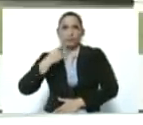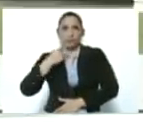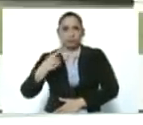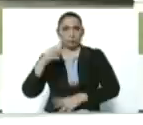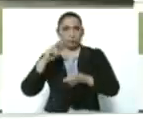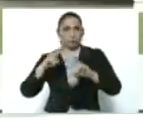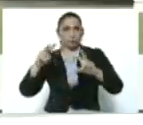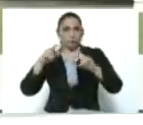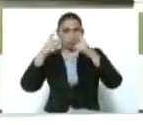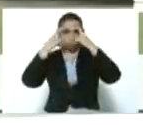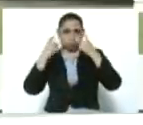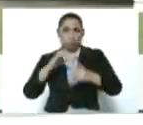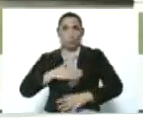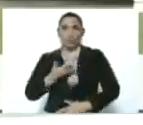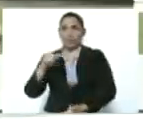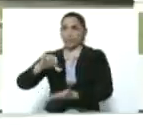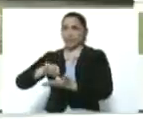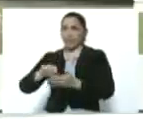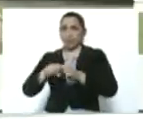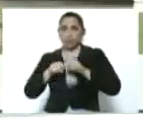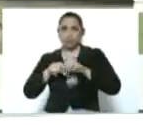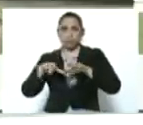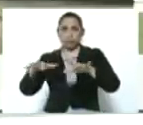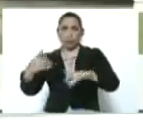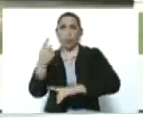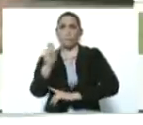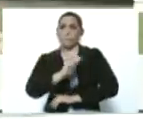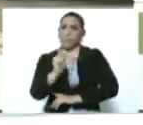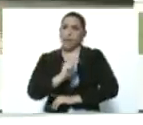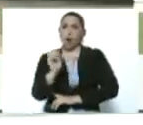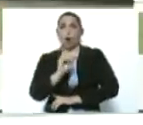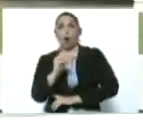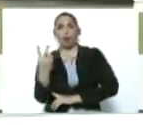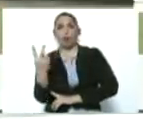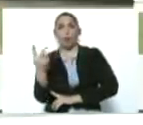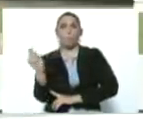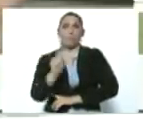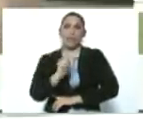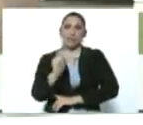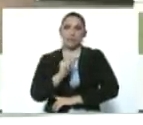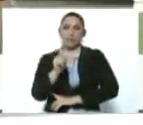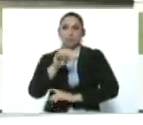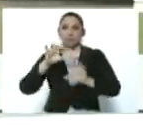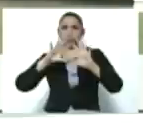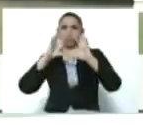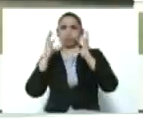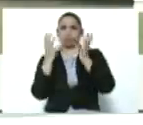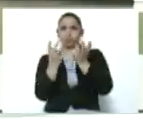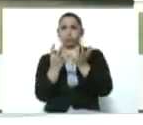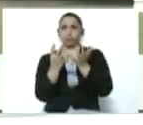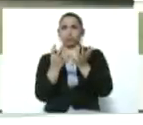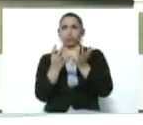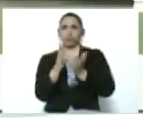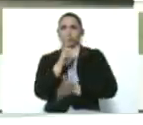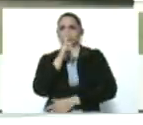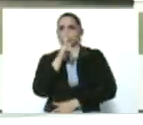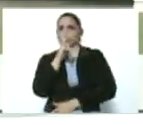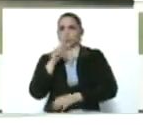expertos que podría ser el centro de la epidemia dentro de un mes dos meses a nivel mundial ya del mundo